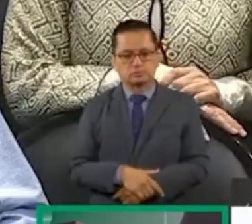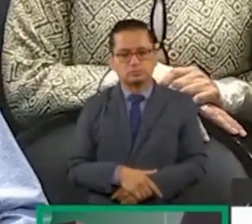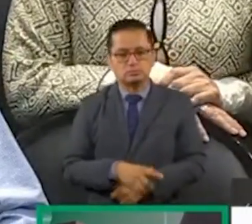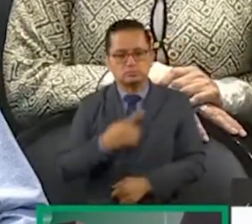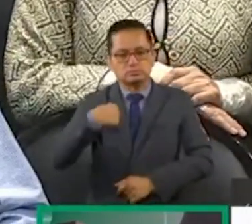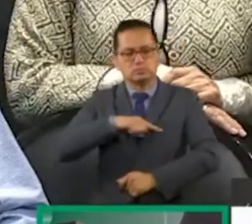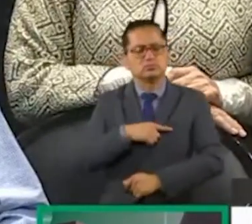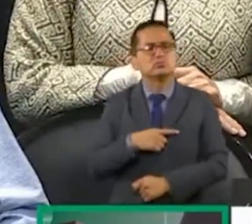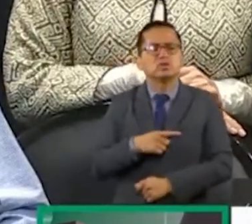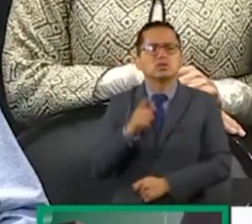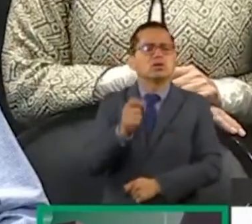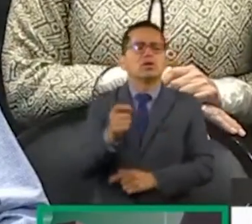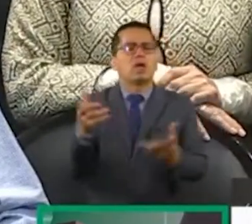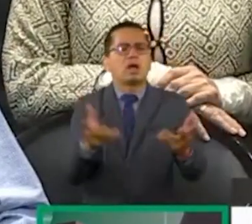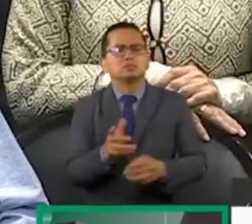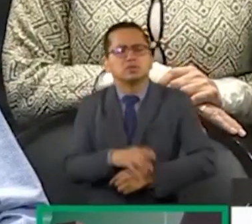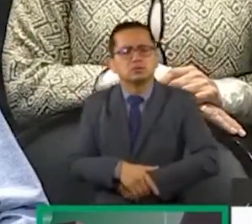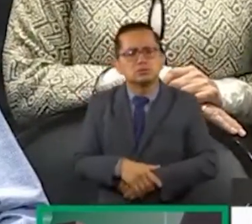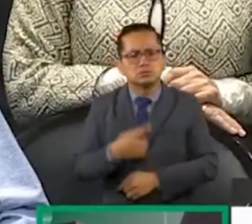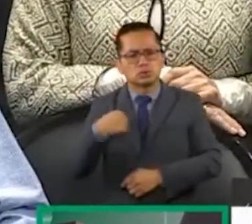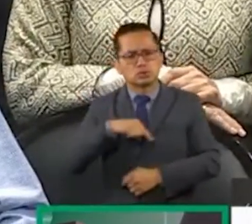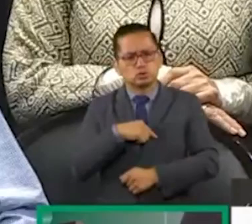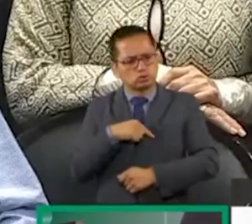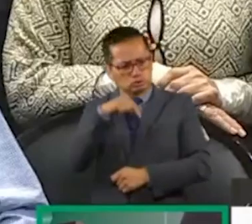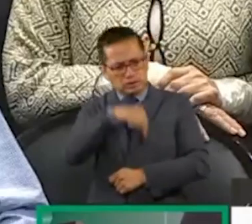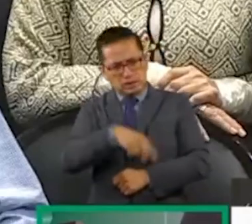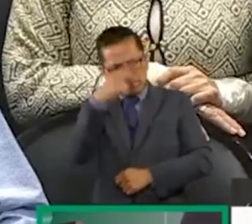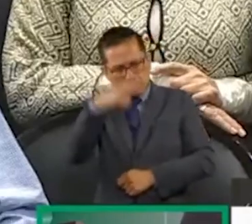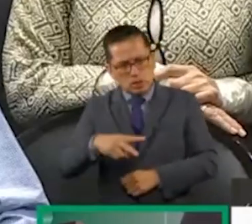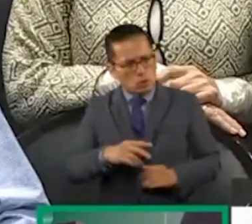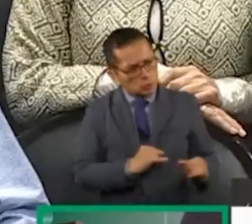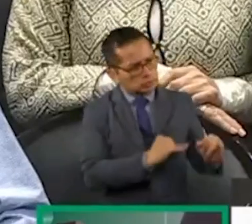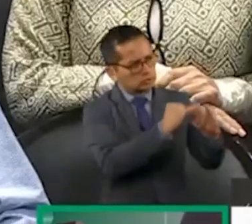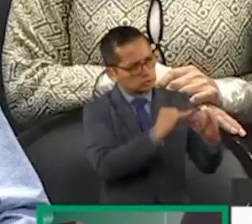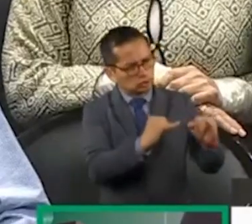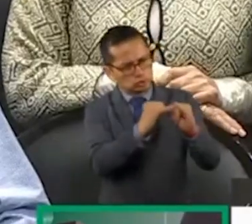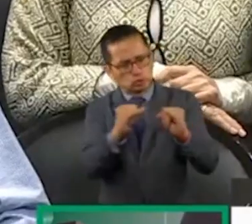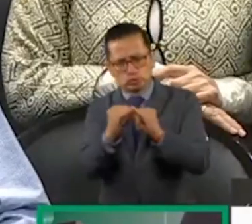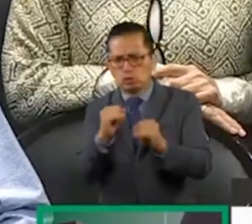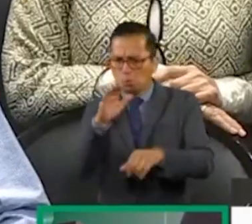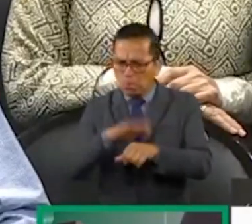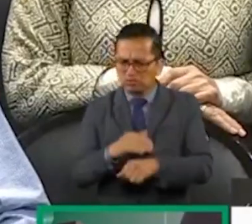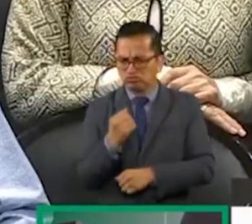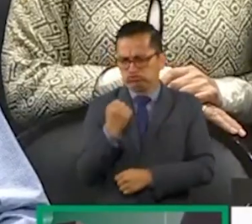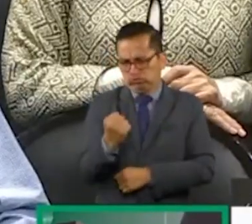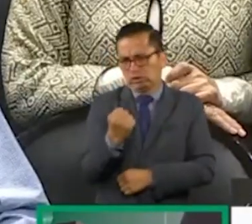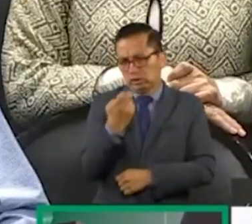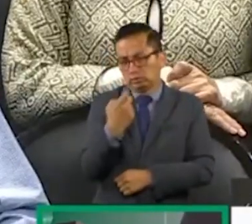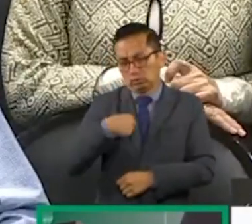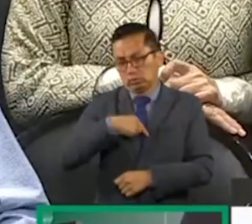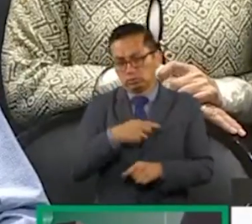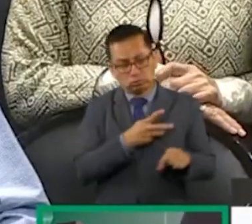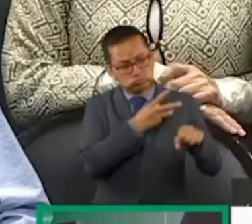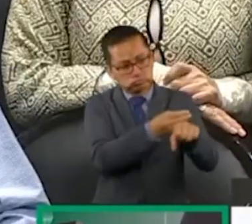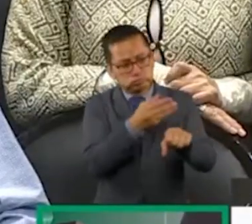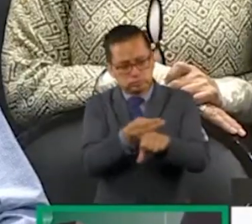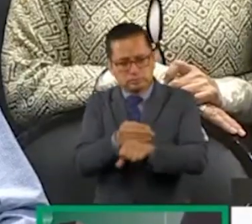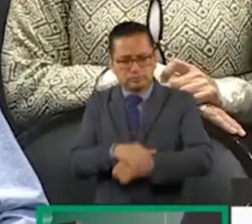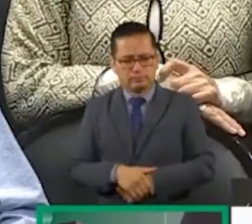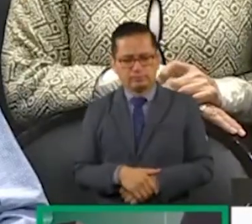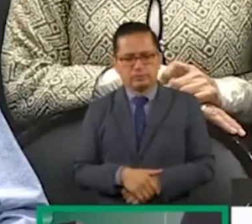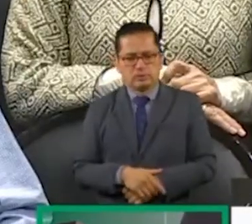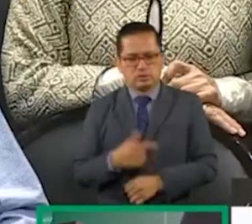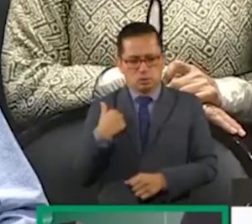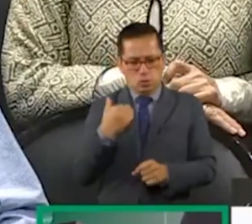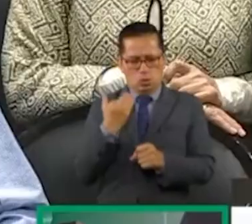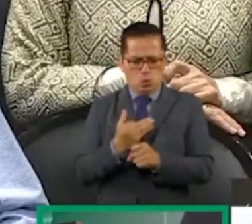hacemos es fortalecer las instituciones del Estado mexicano. Y voy a hacer una narrativa muy rápido hasta donde